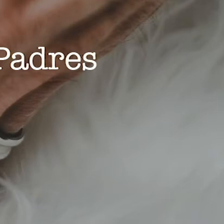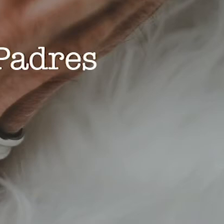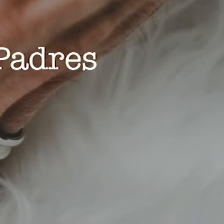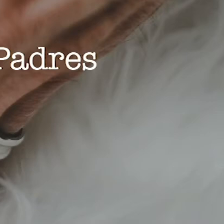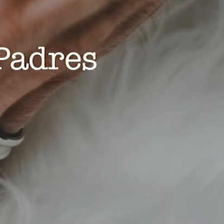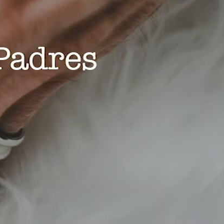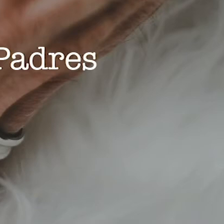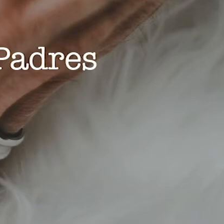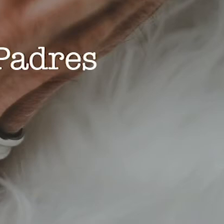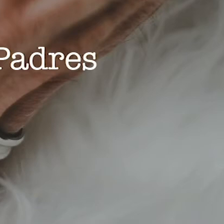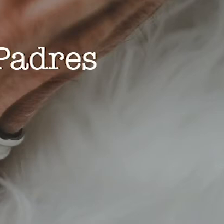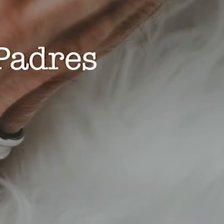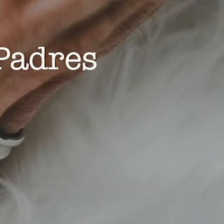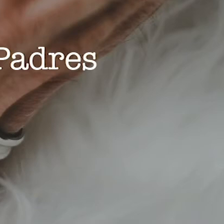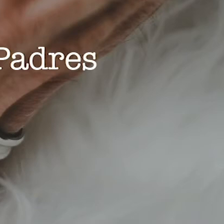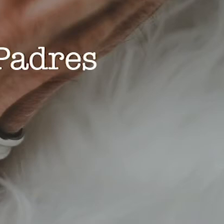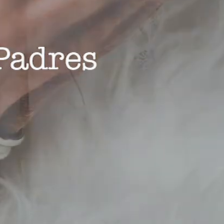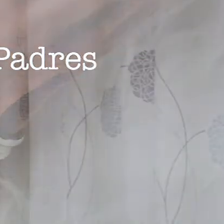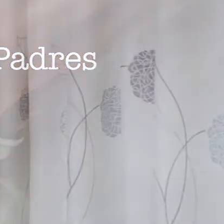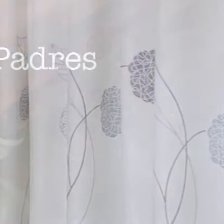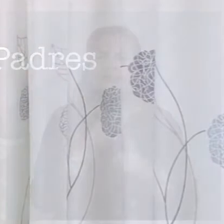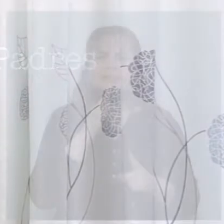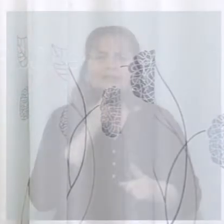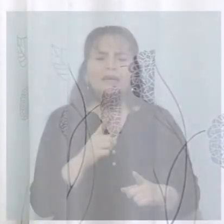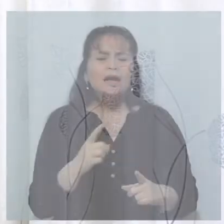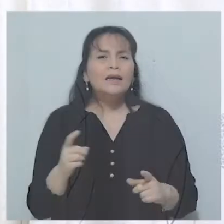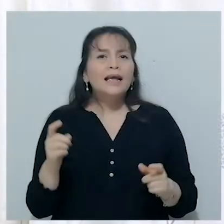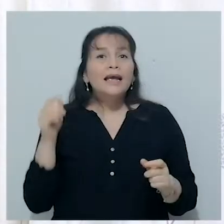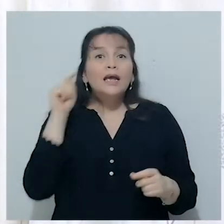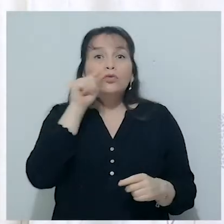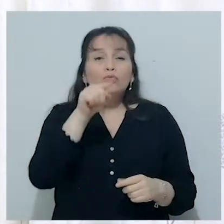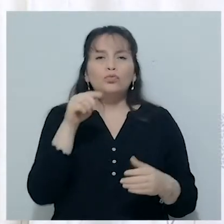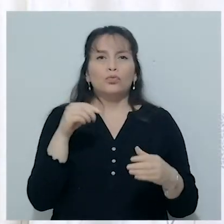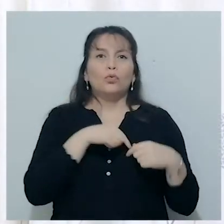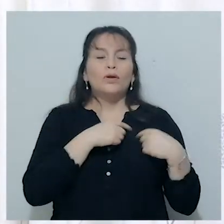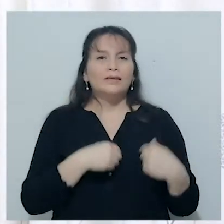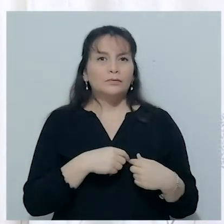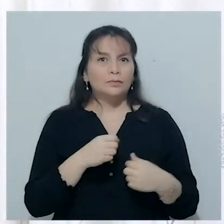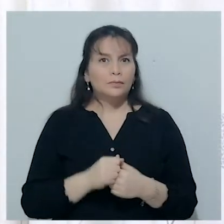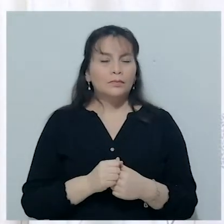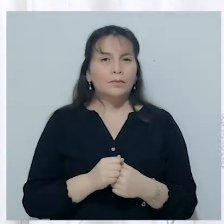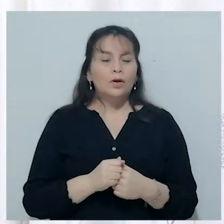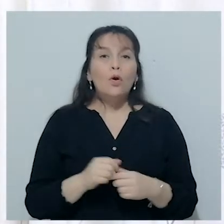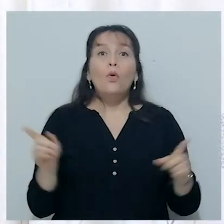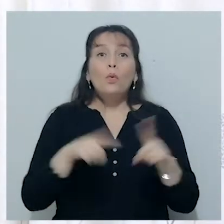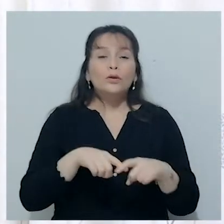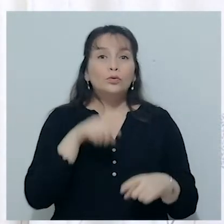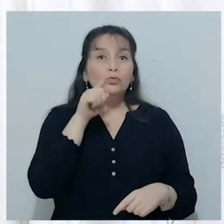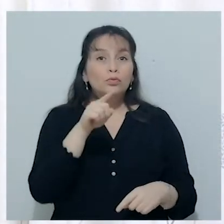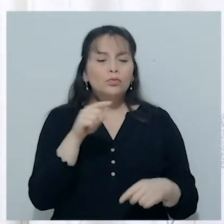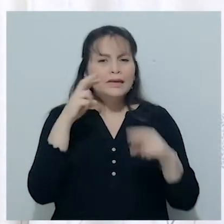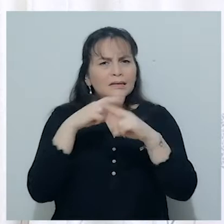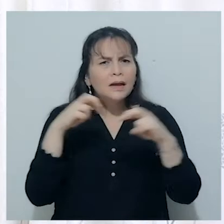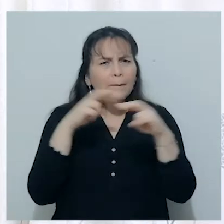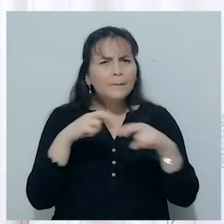nosotros. Oye, Israel, estas palabras estarán en tu corazón. Deuteronomio capítulo 6, versículo 4 y